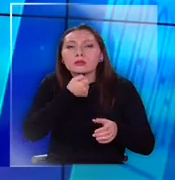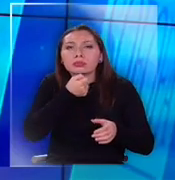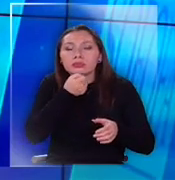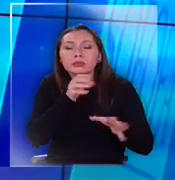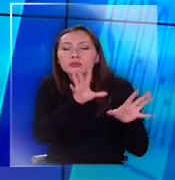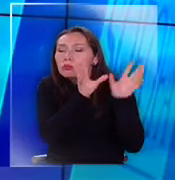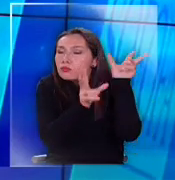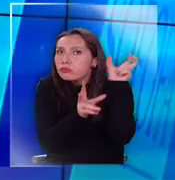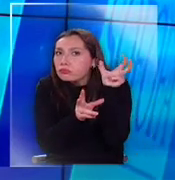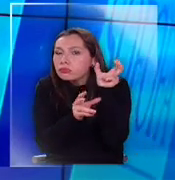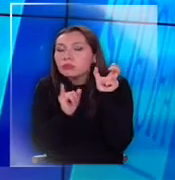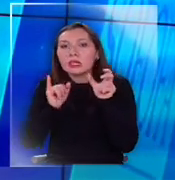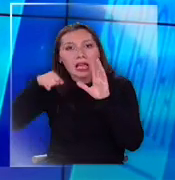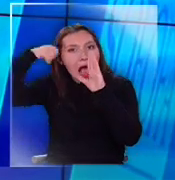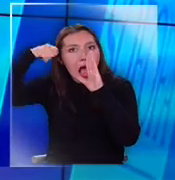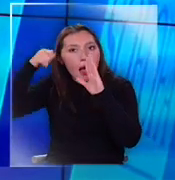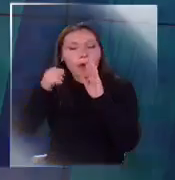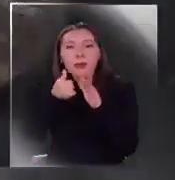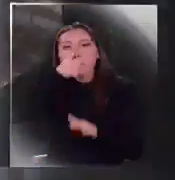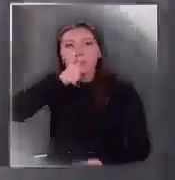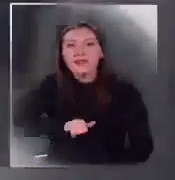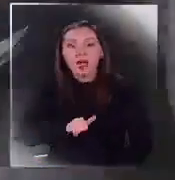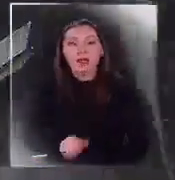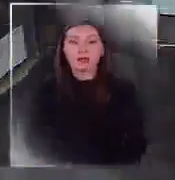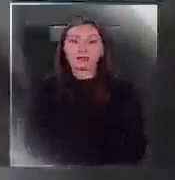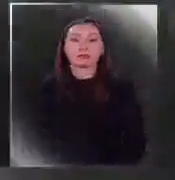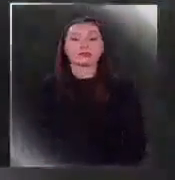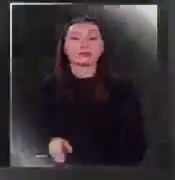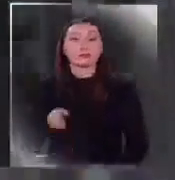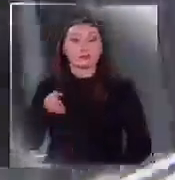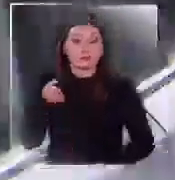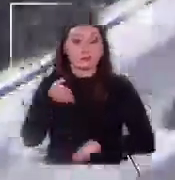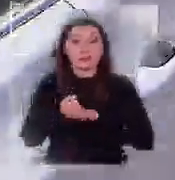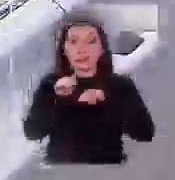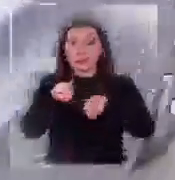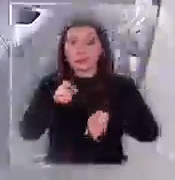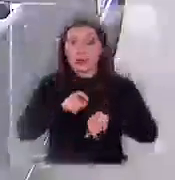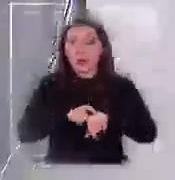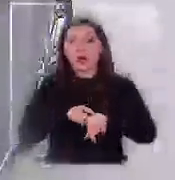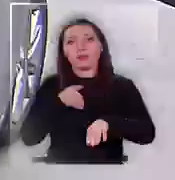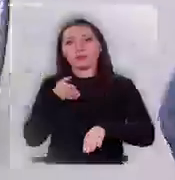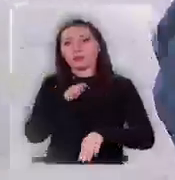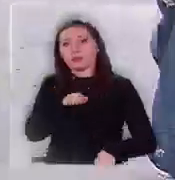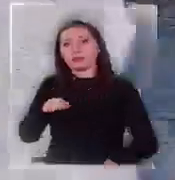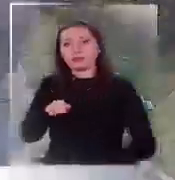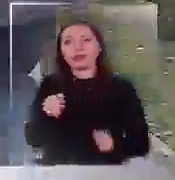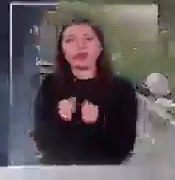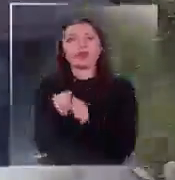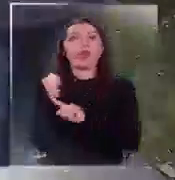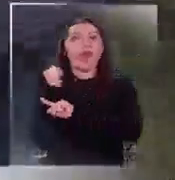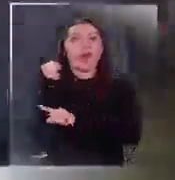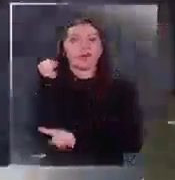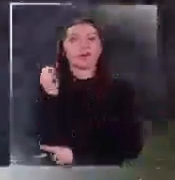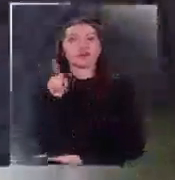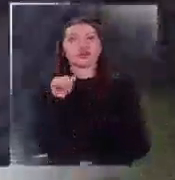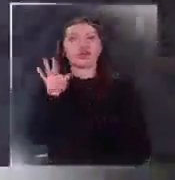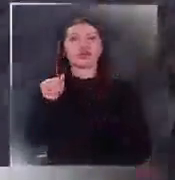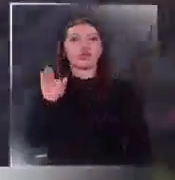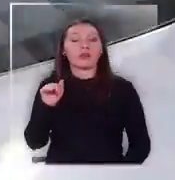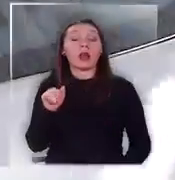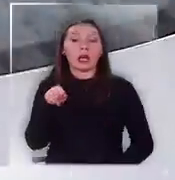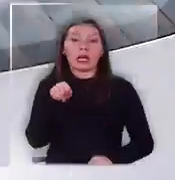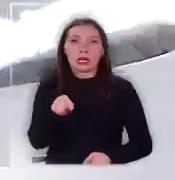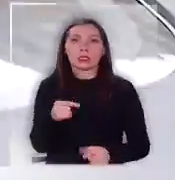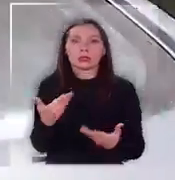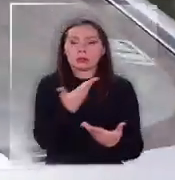cámaras de seguridad. Cámaras de video, disculpe. 11 estaba citado esa misma hora a Ribó. En compañía del abogado de Sofofa llegó el presidente de la asociación,